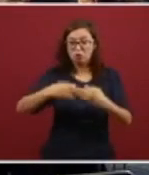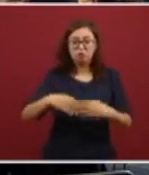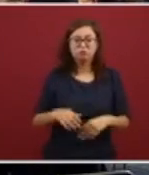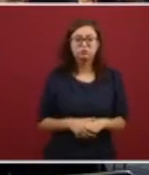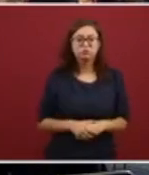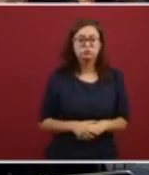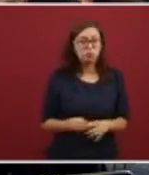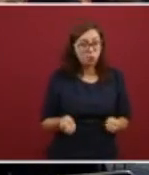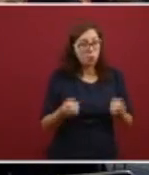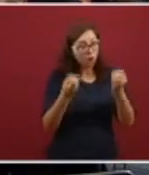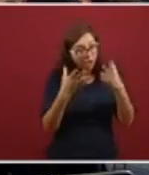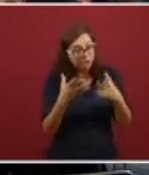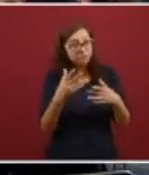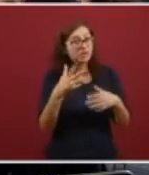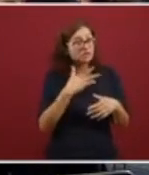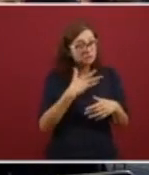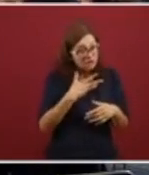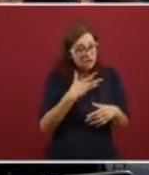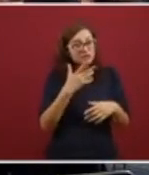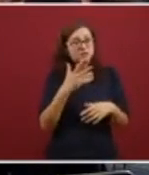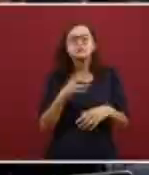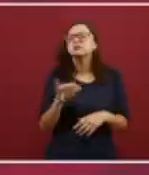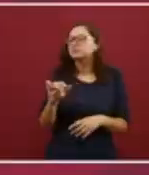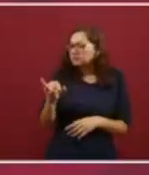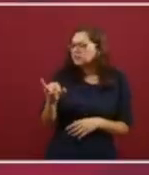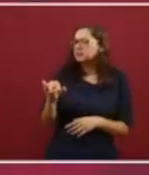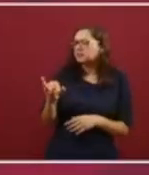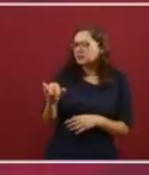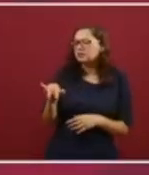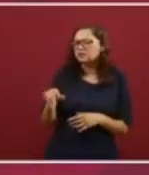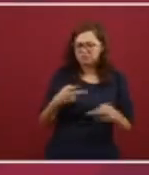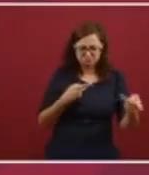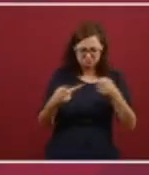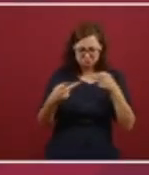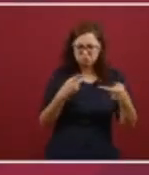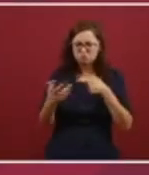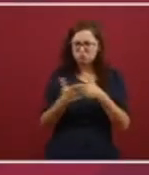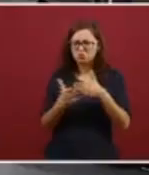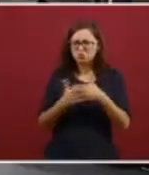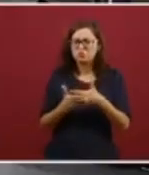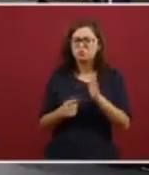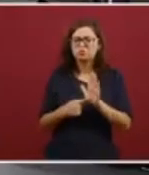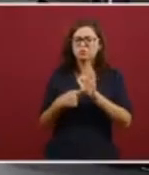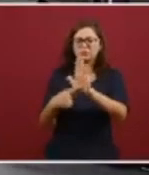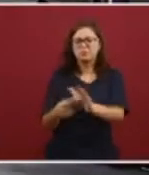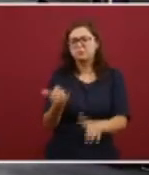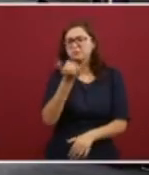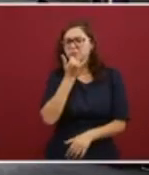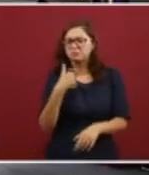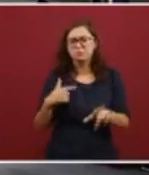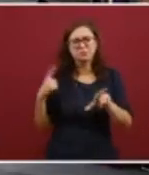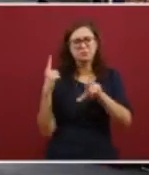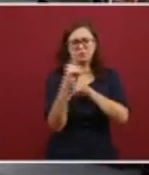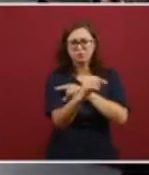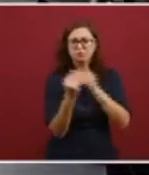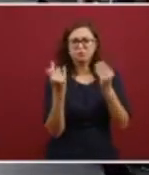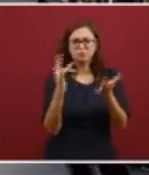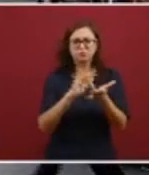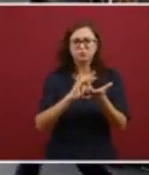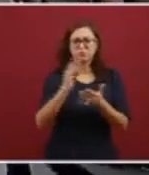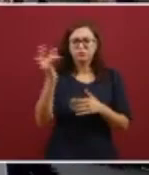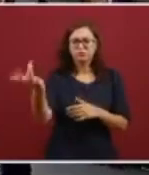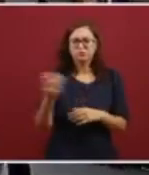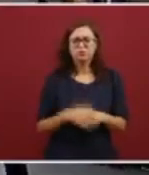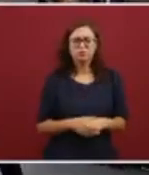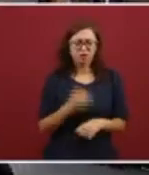Sí, sí, sí, sí, sí, sí, eso sí, lo preparamos y lo entregamos. Me tengo que ir, muchas gracias. Voy